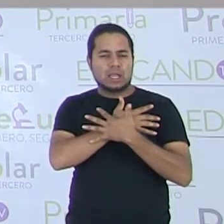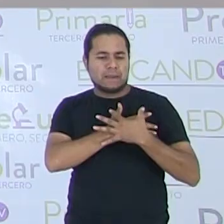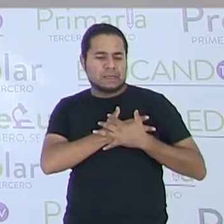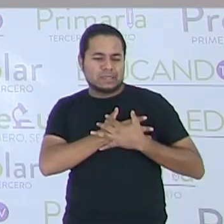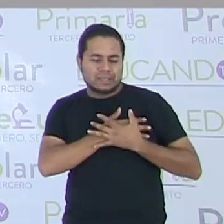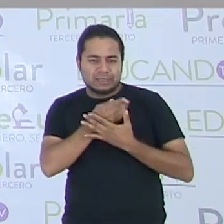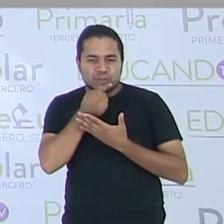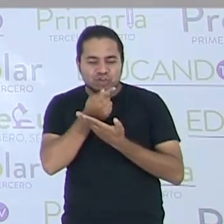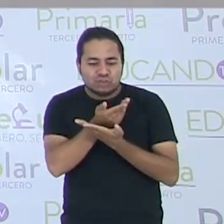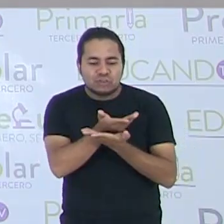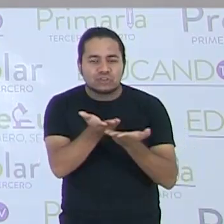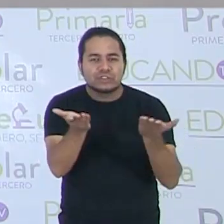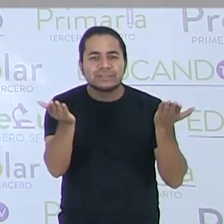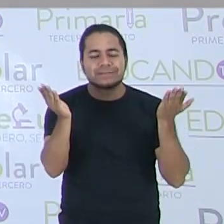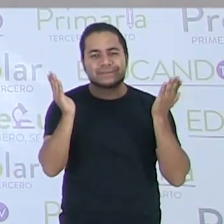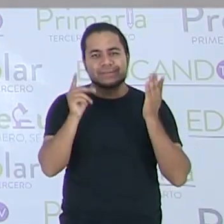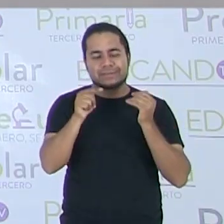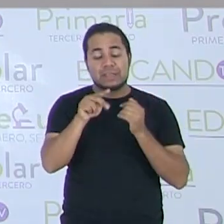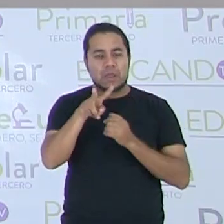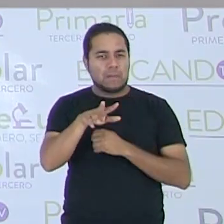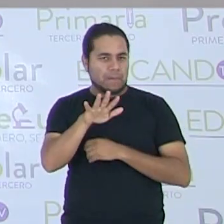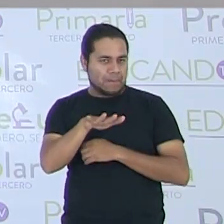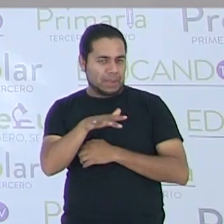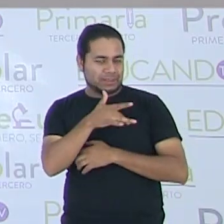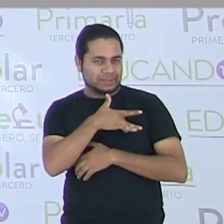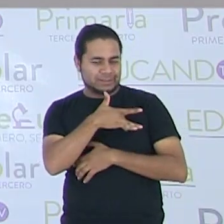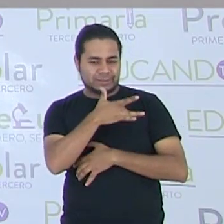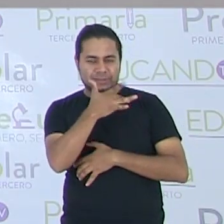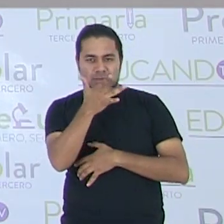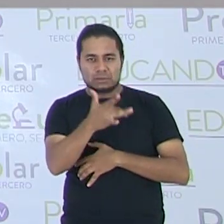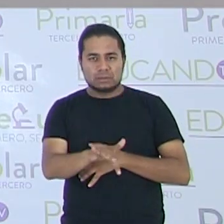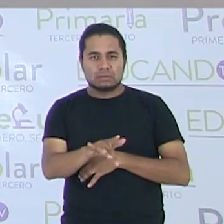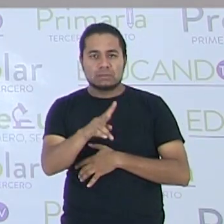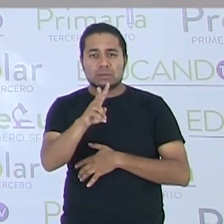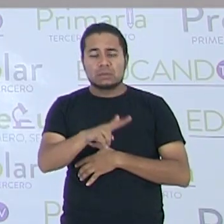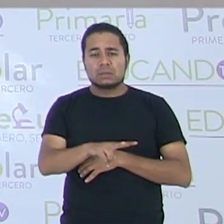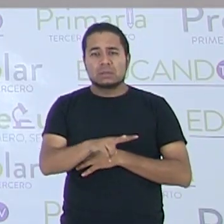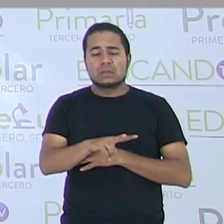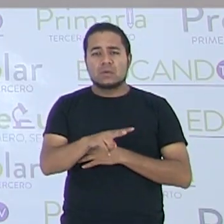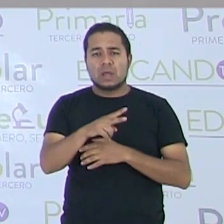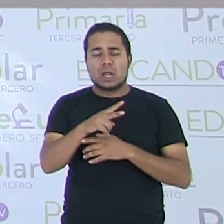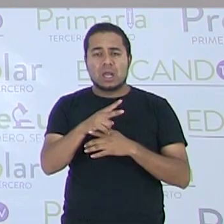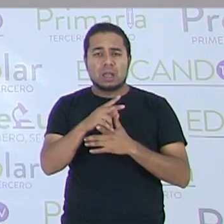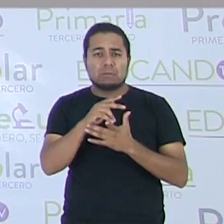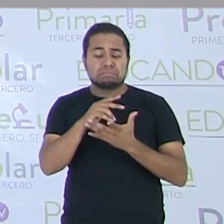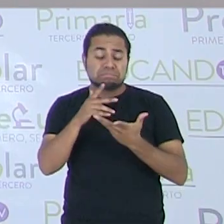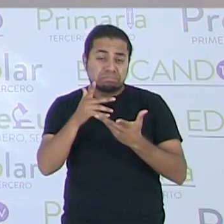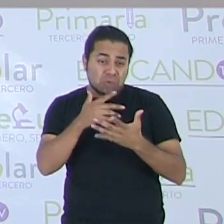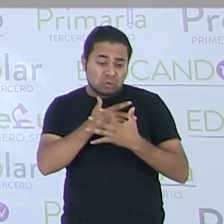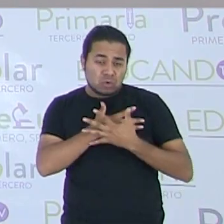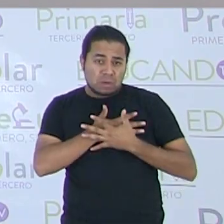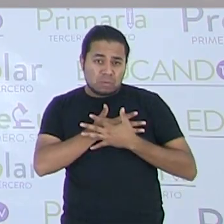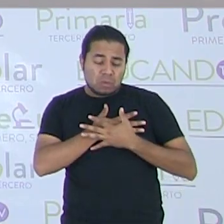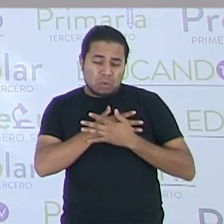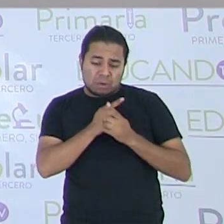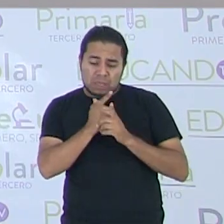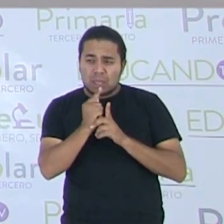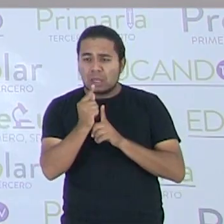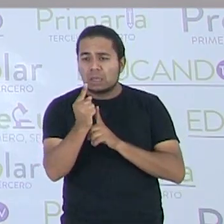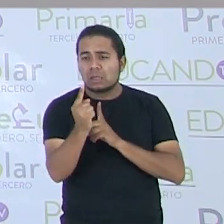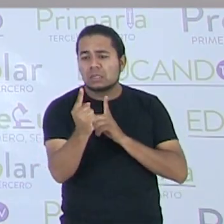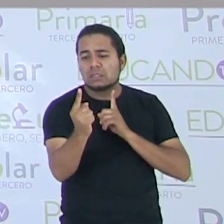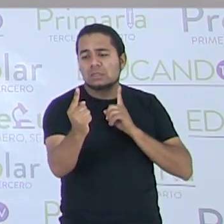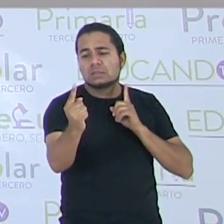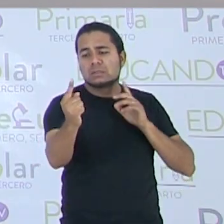niños, estuvo enamorada y perdió a su gran amor. Y debido a esta vivencia, ella